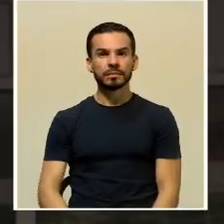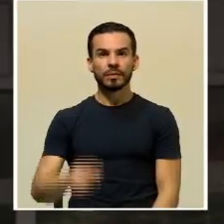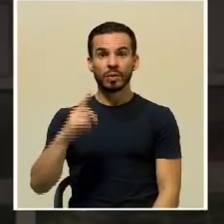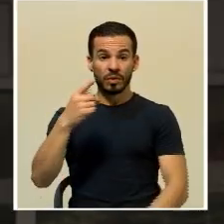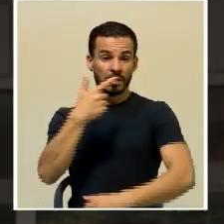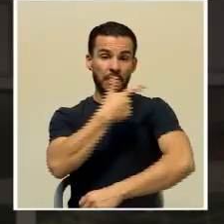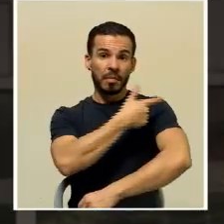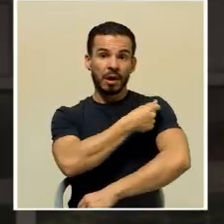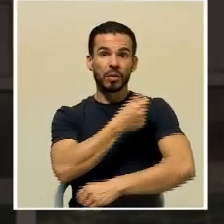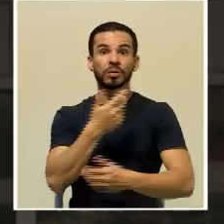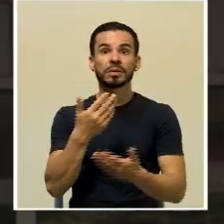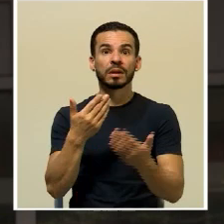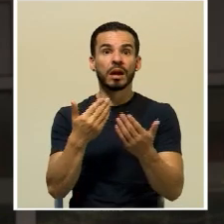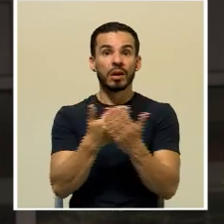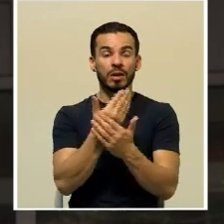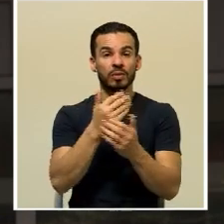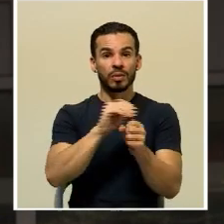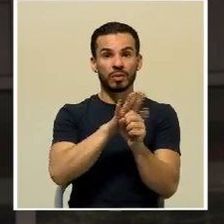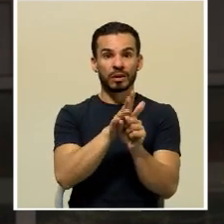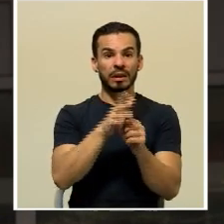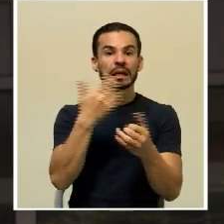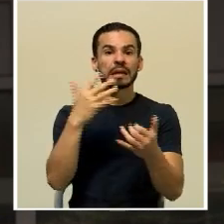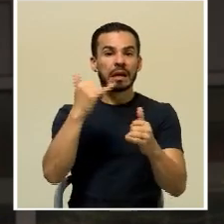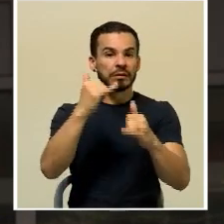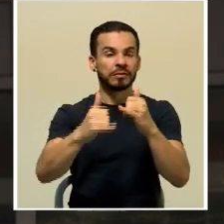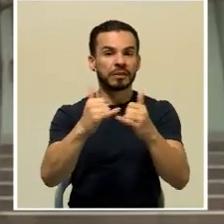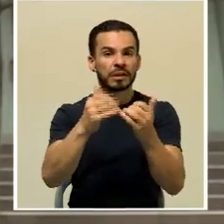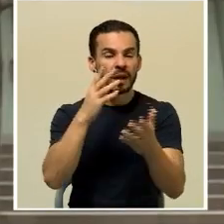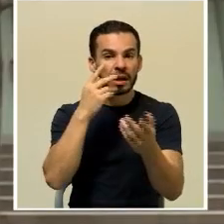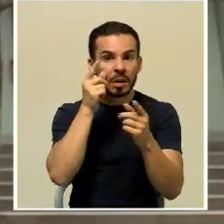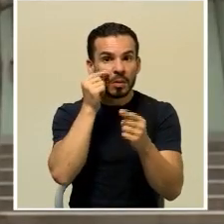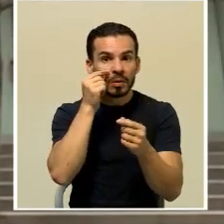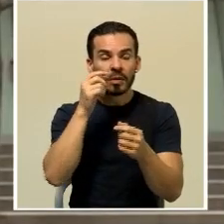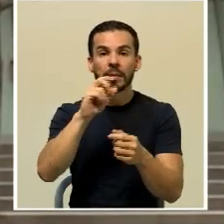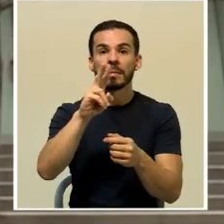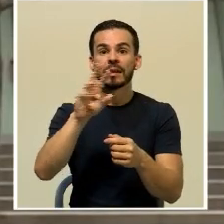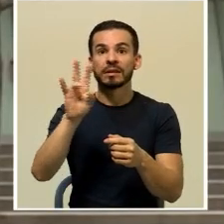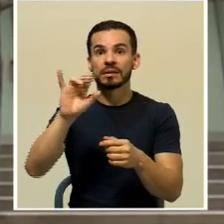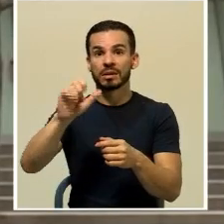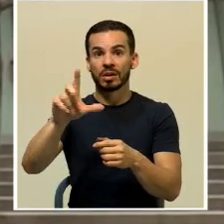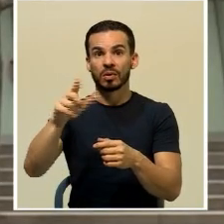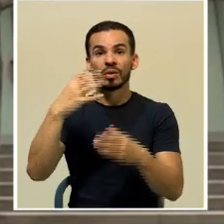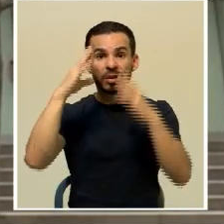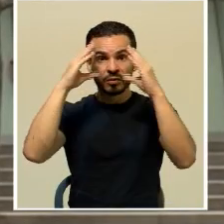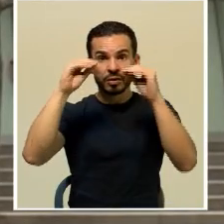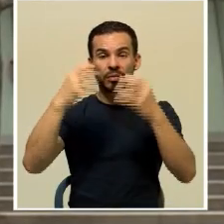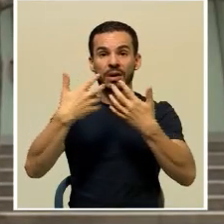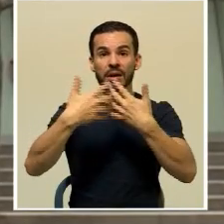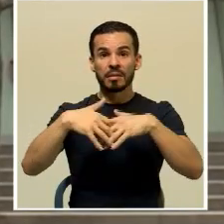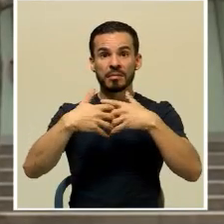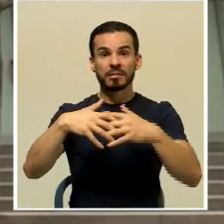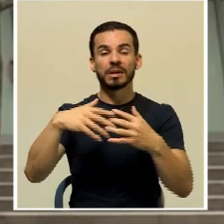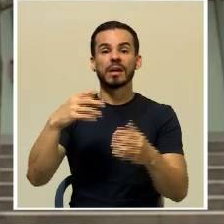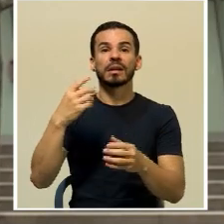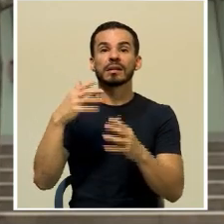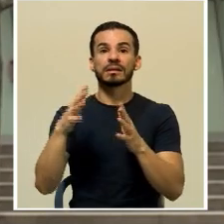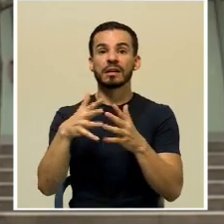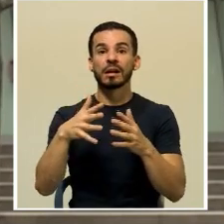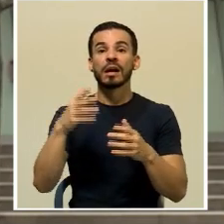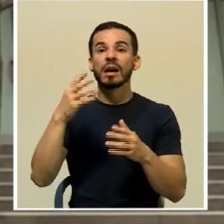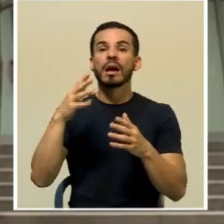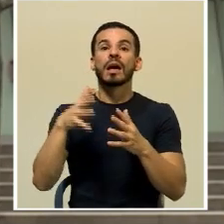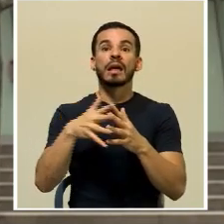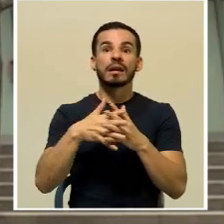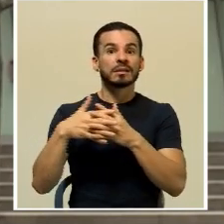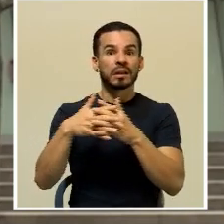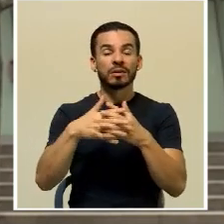Una vacuna contra el nuevo coronavirus entrará en su fase final de pruebas el 27 de julio. Así lo informó el martes la compañía estadounidense de biotecnología